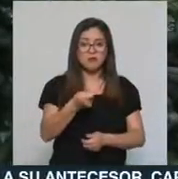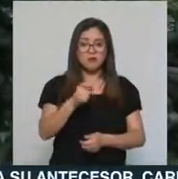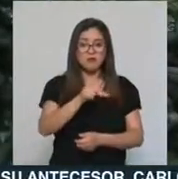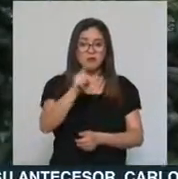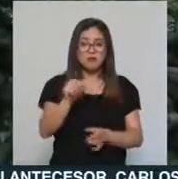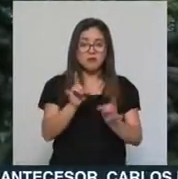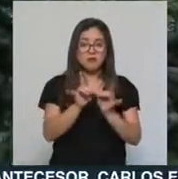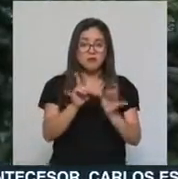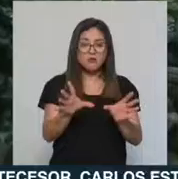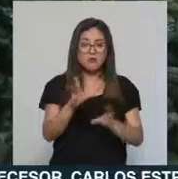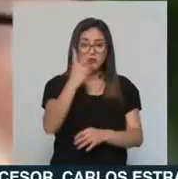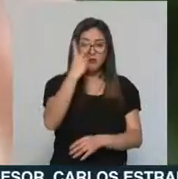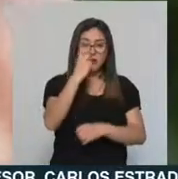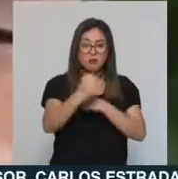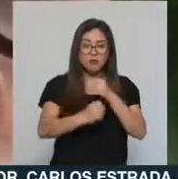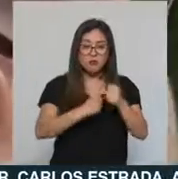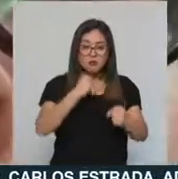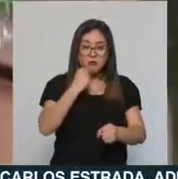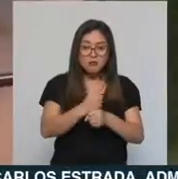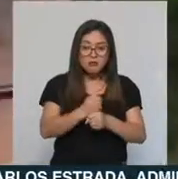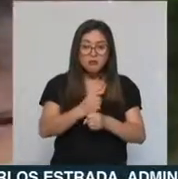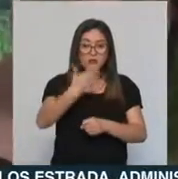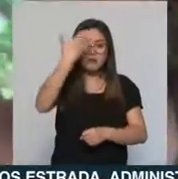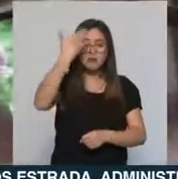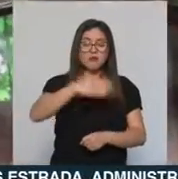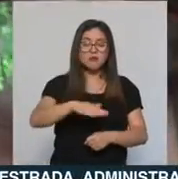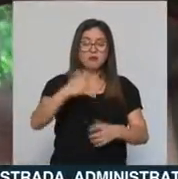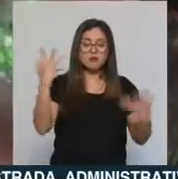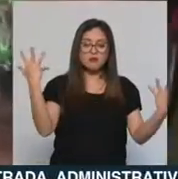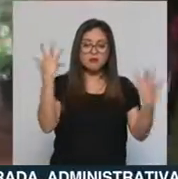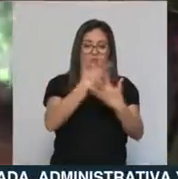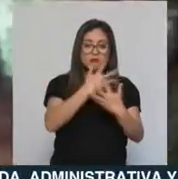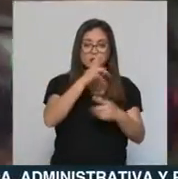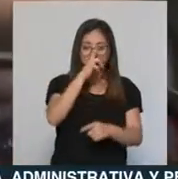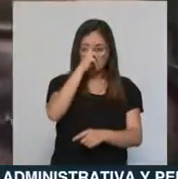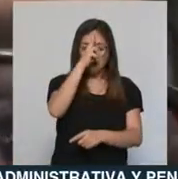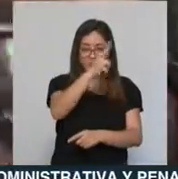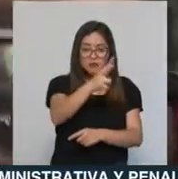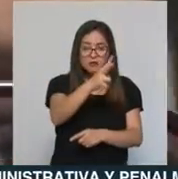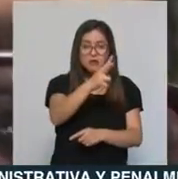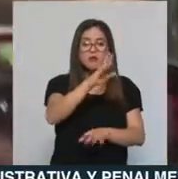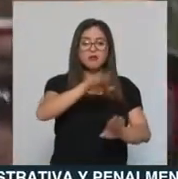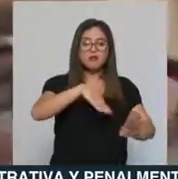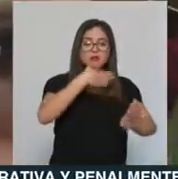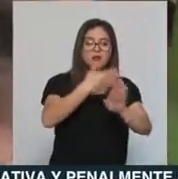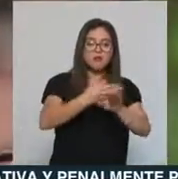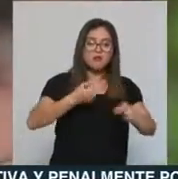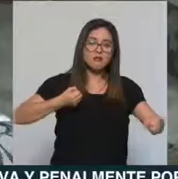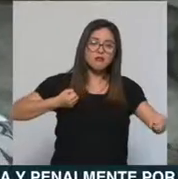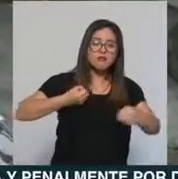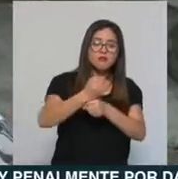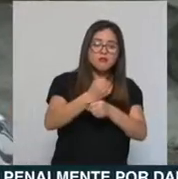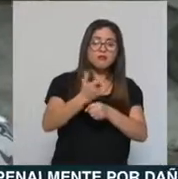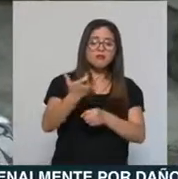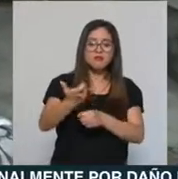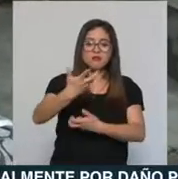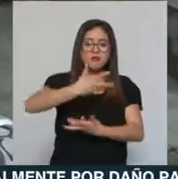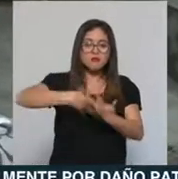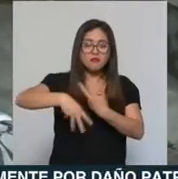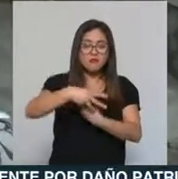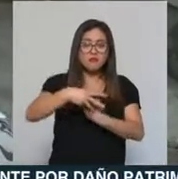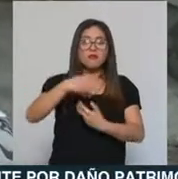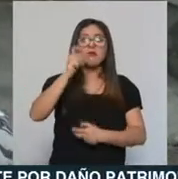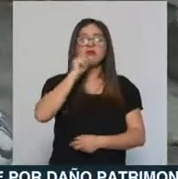que estuvo durante 2 años sufriendo violencia física, psicológica y económica por parte de su pareja, y que si no hacía